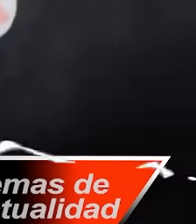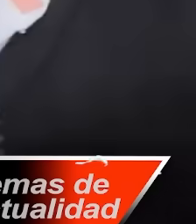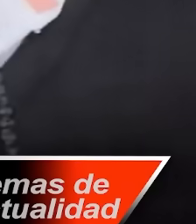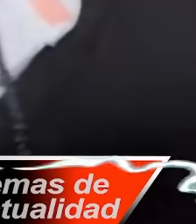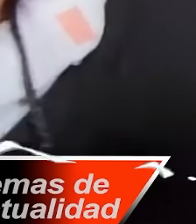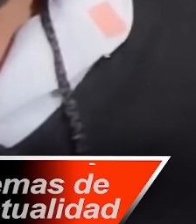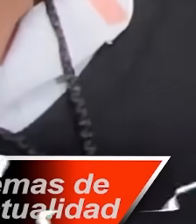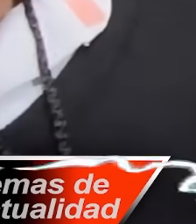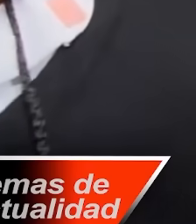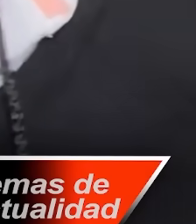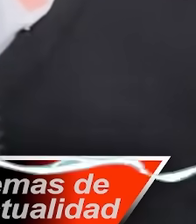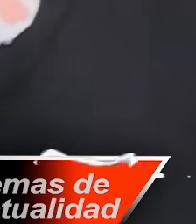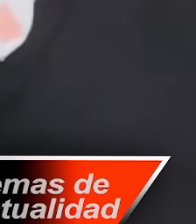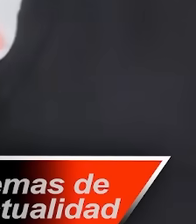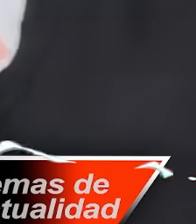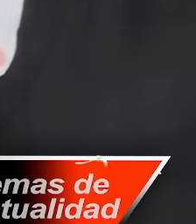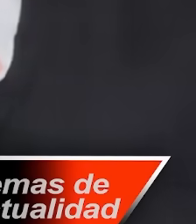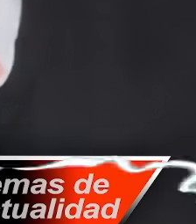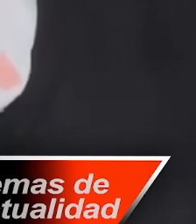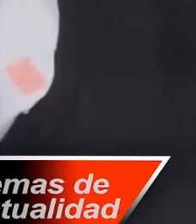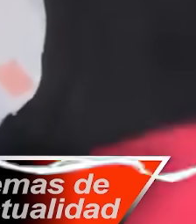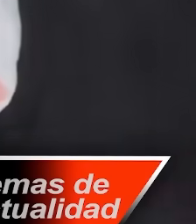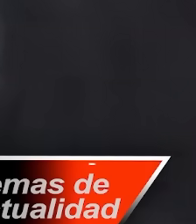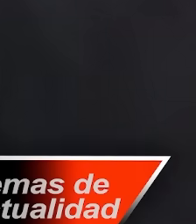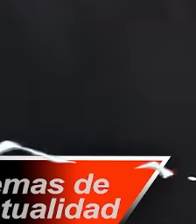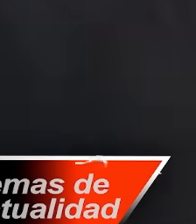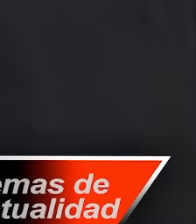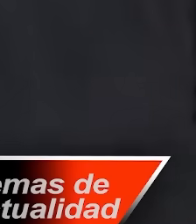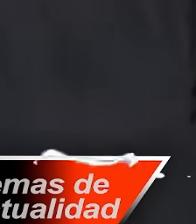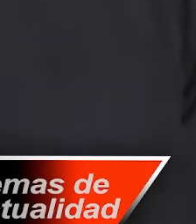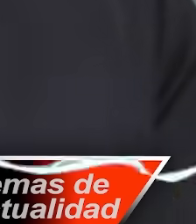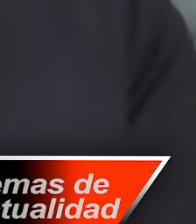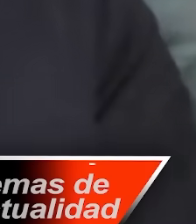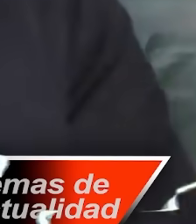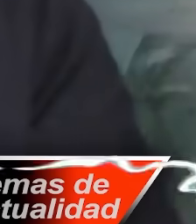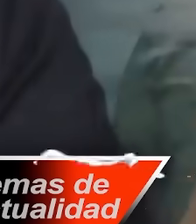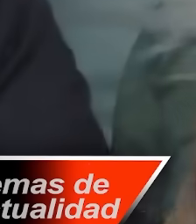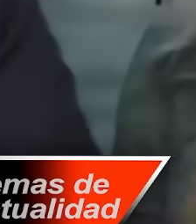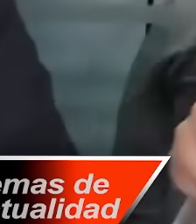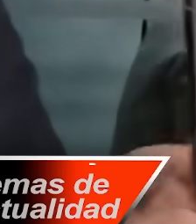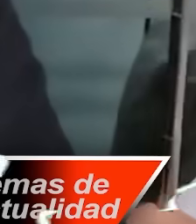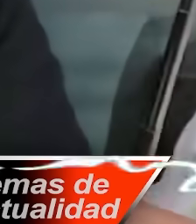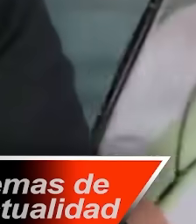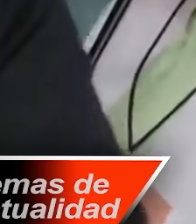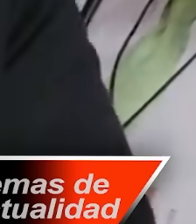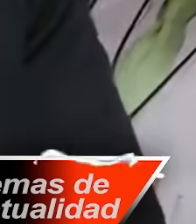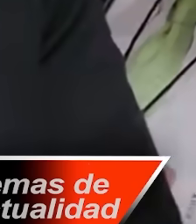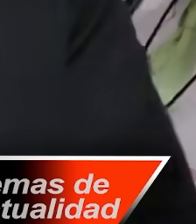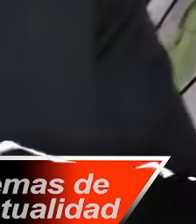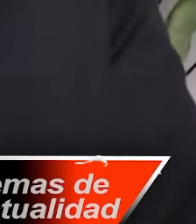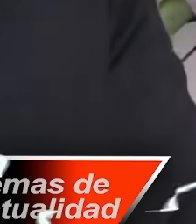ninguna razón de ser en el Congreso General. Este no es un evento de campaña de Xochitl Gálvez. Ya sabemos que nunca tiene